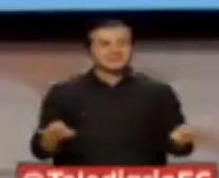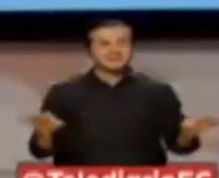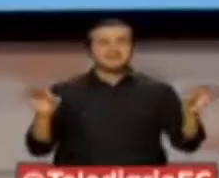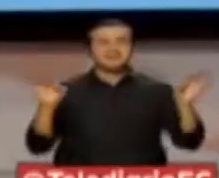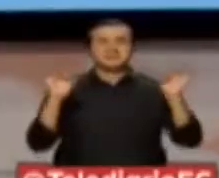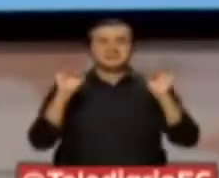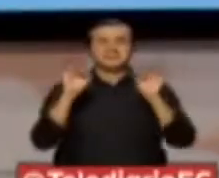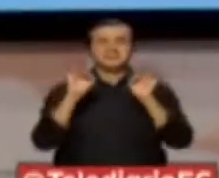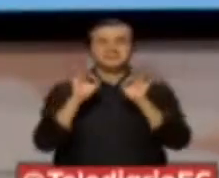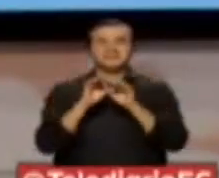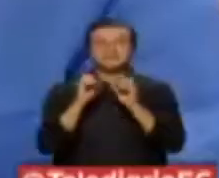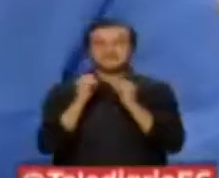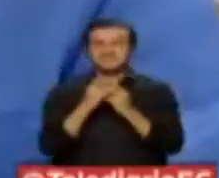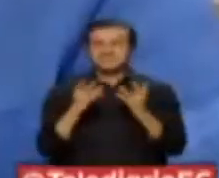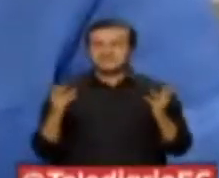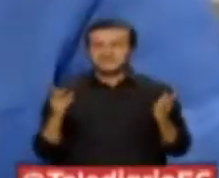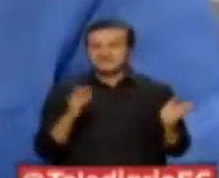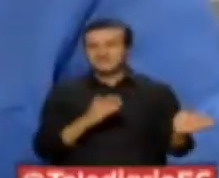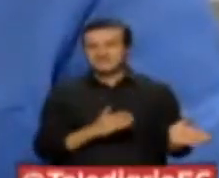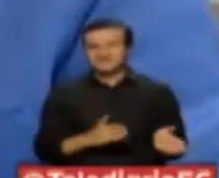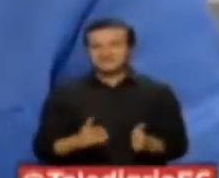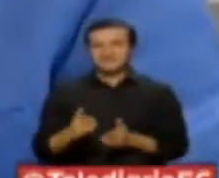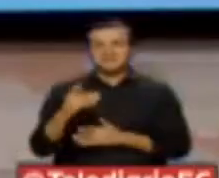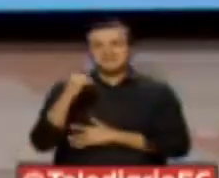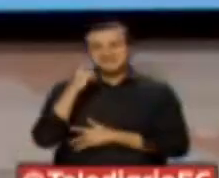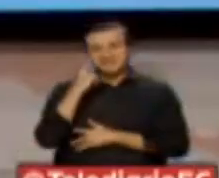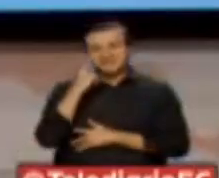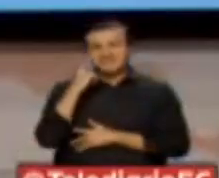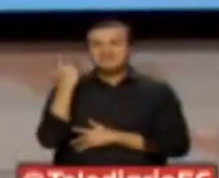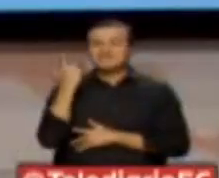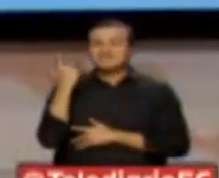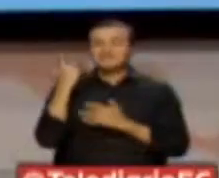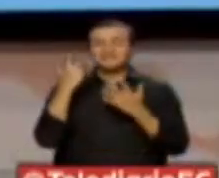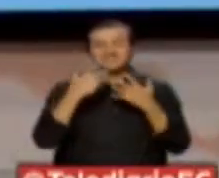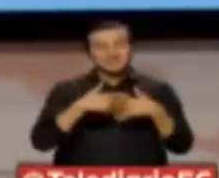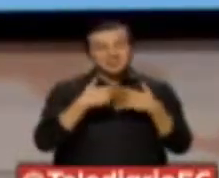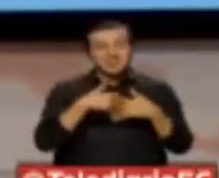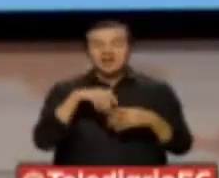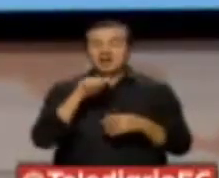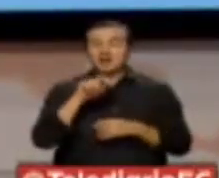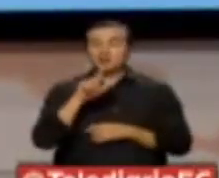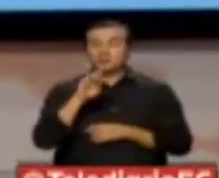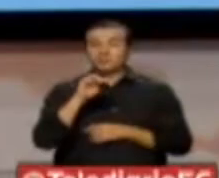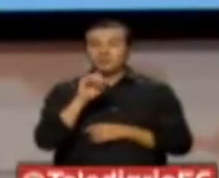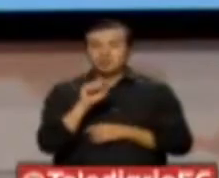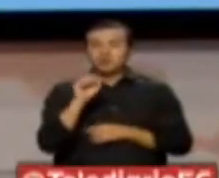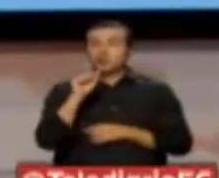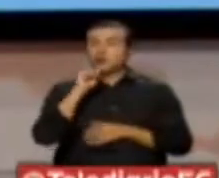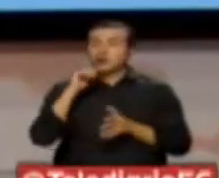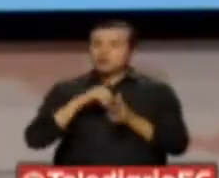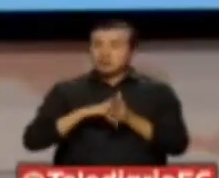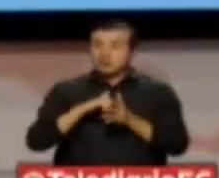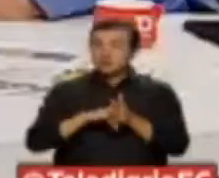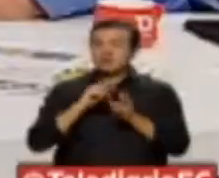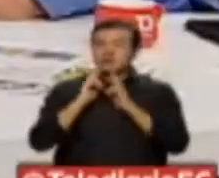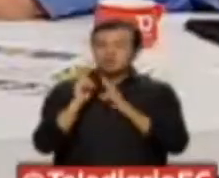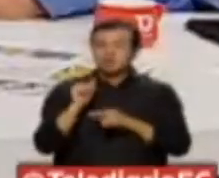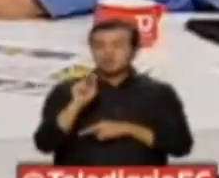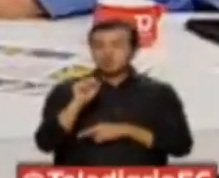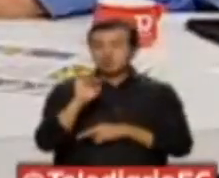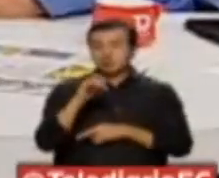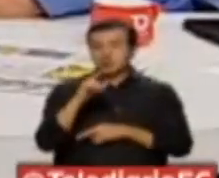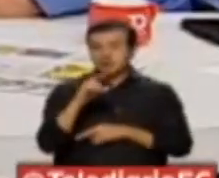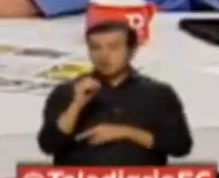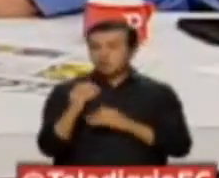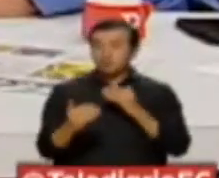como mencioné schumacher crecer para la planta aluminio o una nueva hidroeléctrica río santiago o la nueva